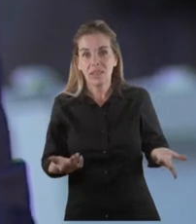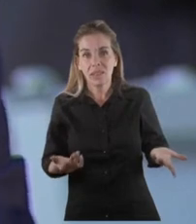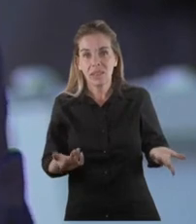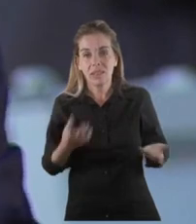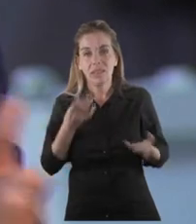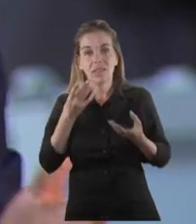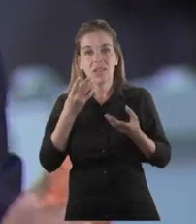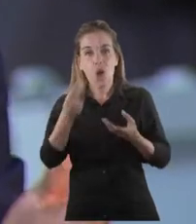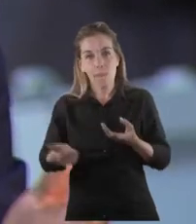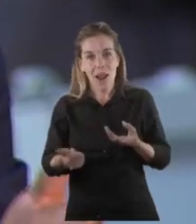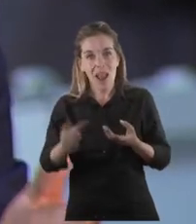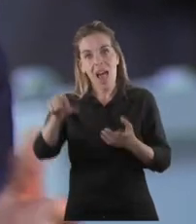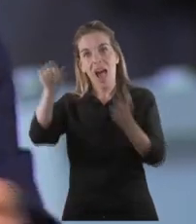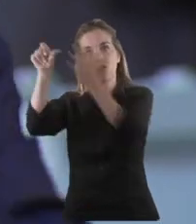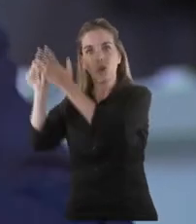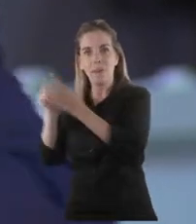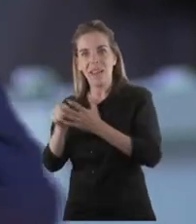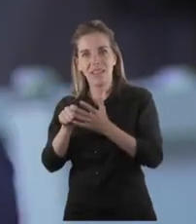Y claro,